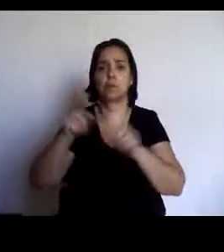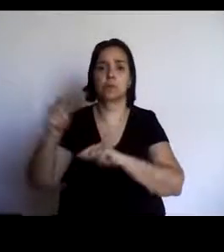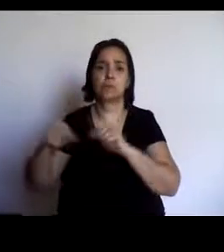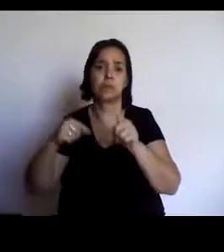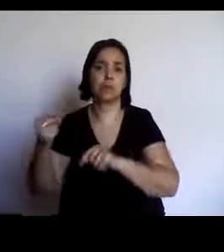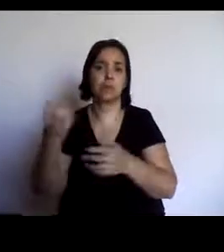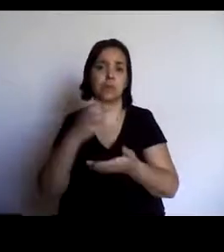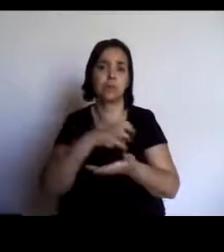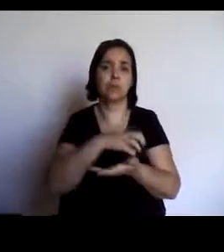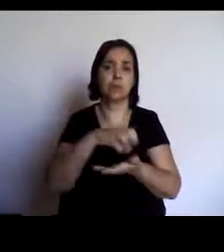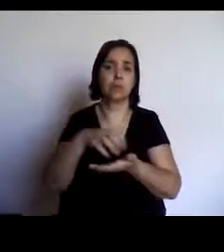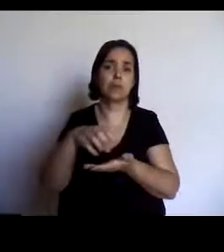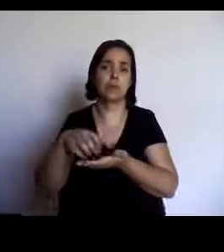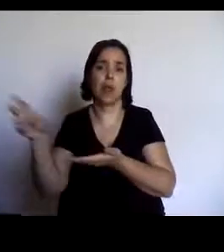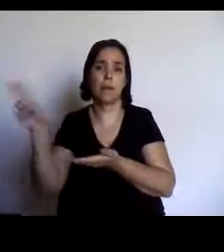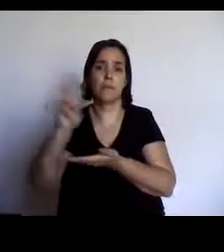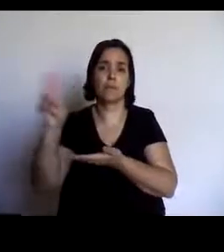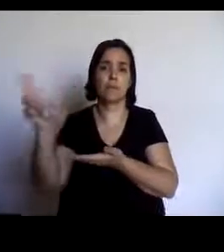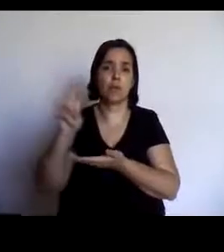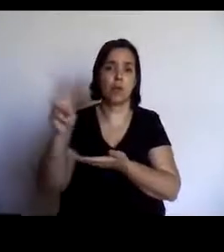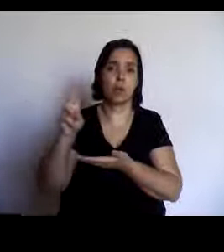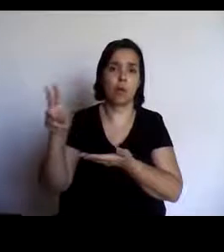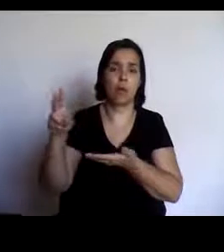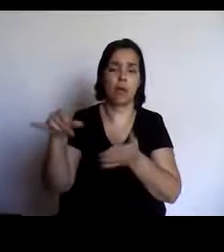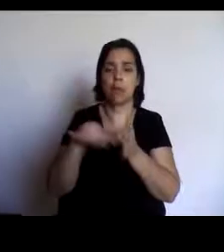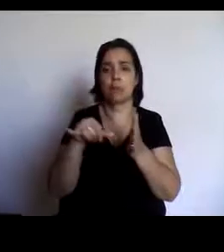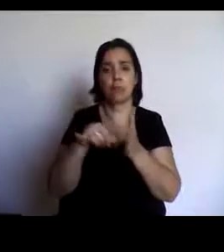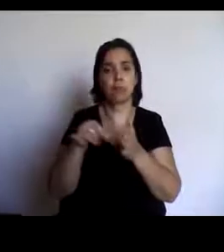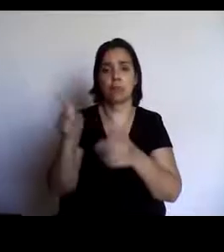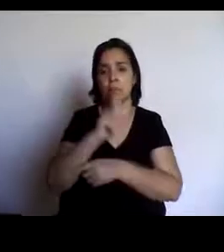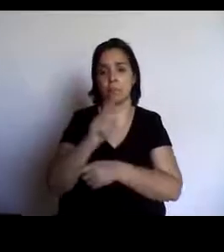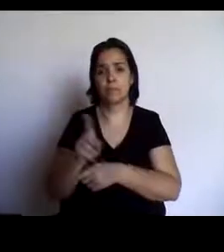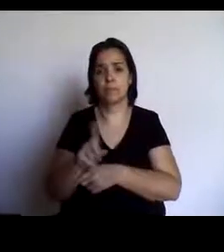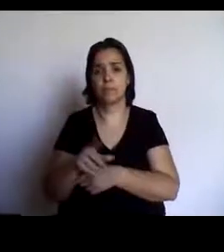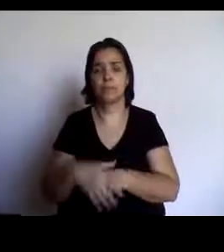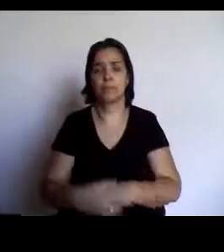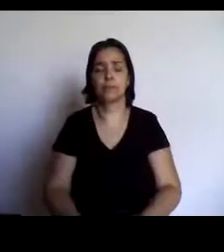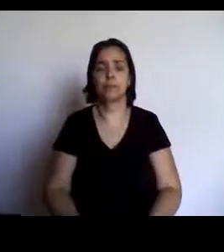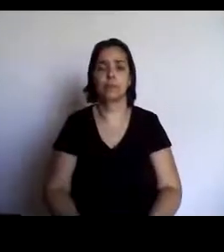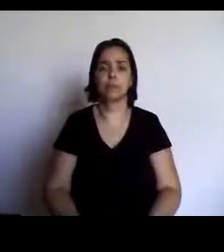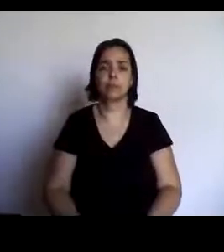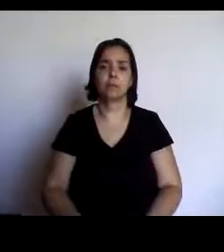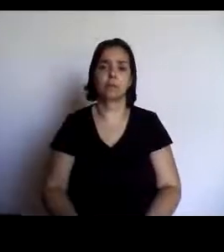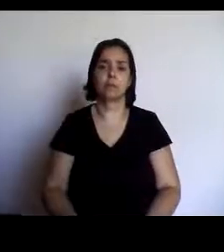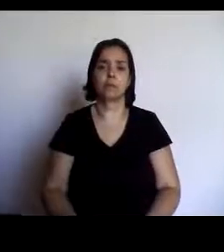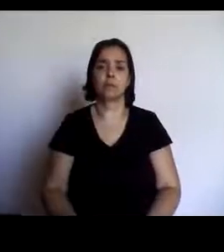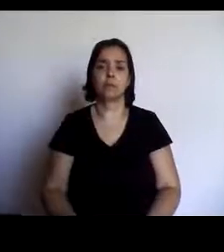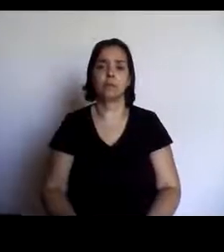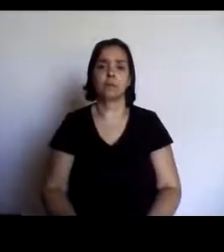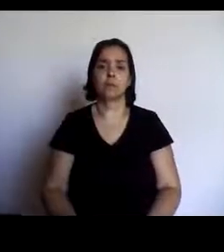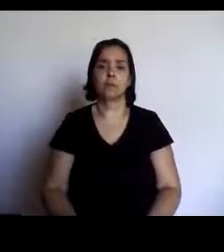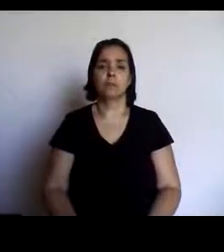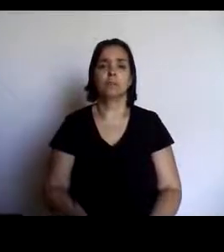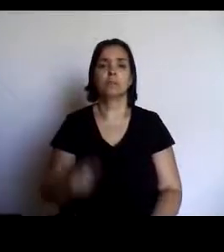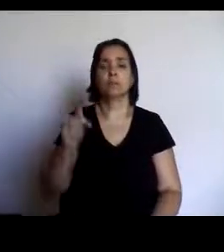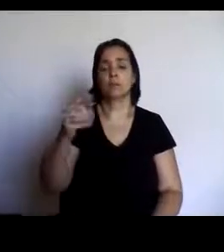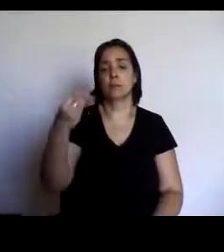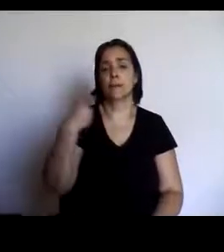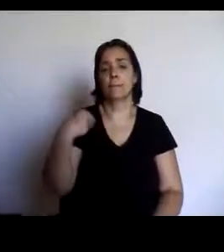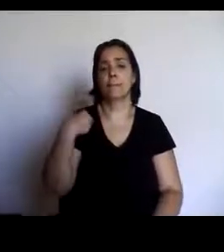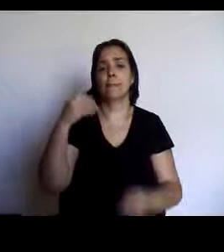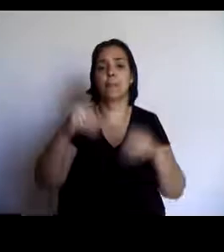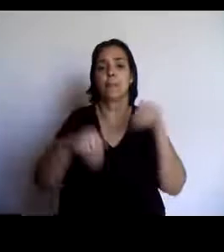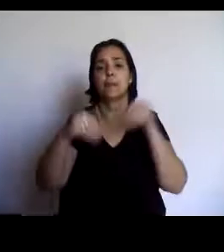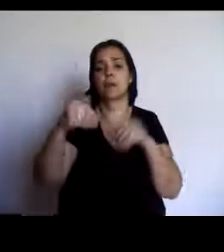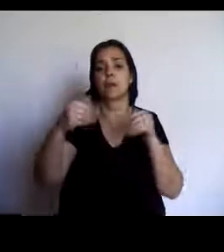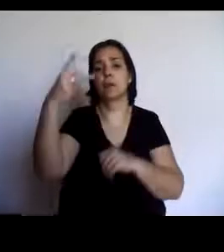entorno de Villanueva de la Serena y municipios limítrofes. Villanueva respira nuevas ideas. Esta convocatoria venía limitada